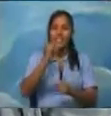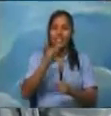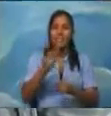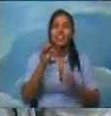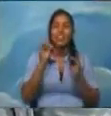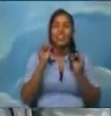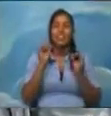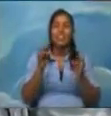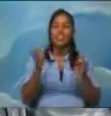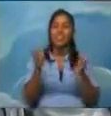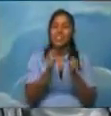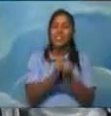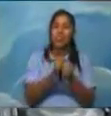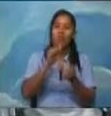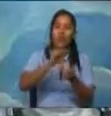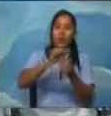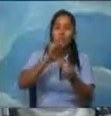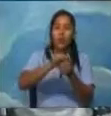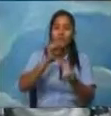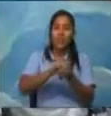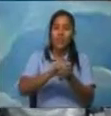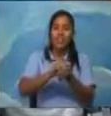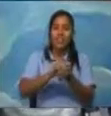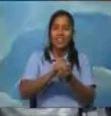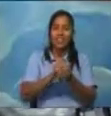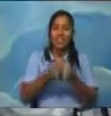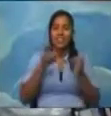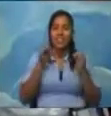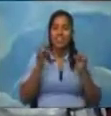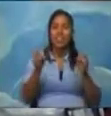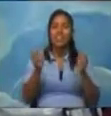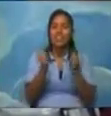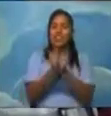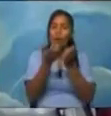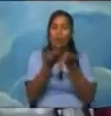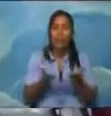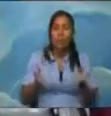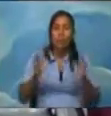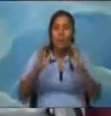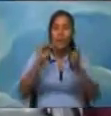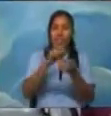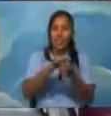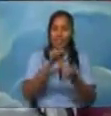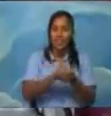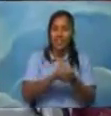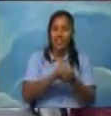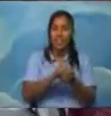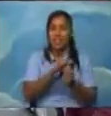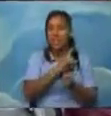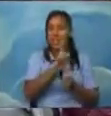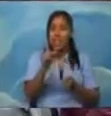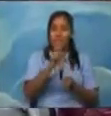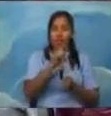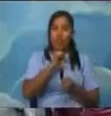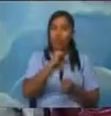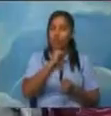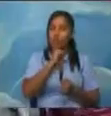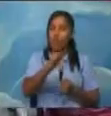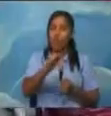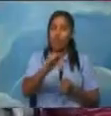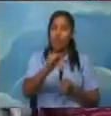con totuma. Ni con totuma. Ni con tapara. Ni con tapara. No son los